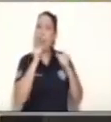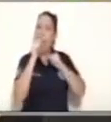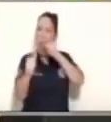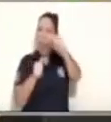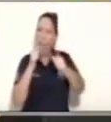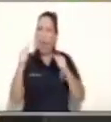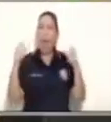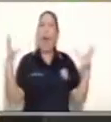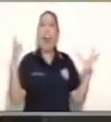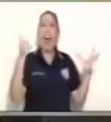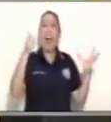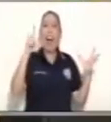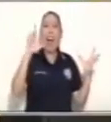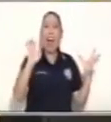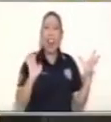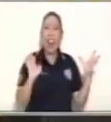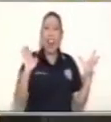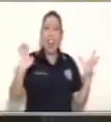gritar